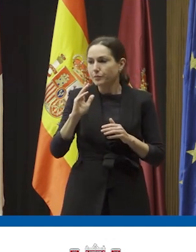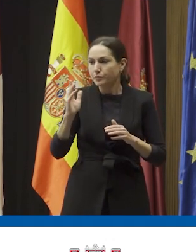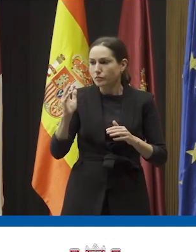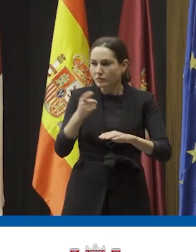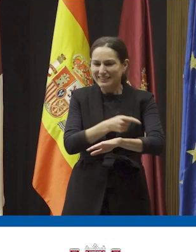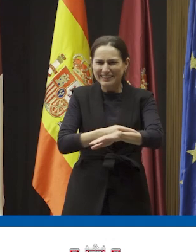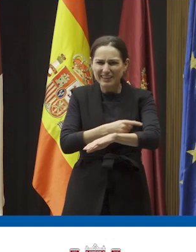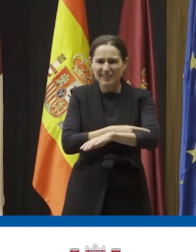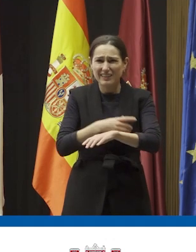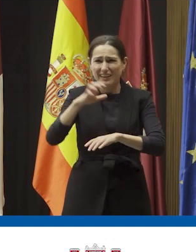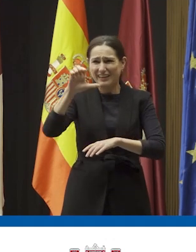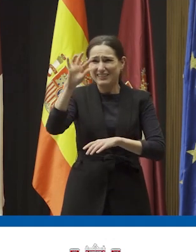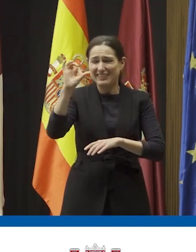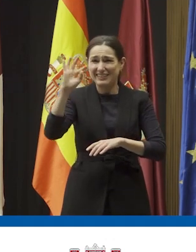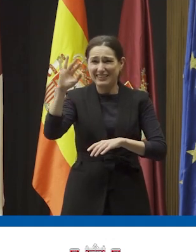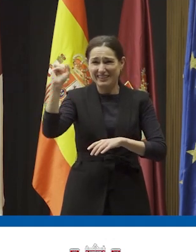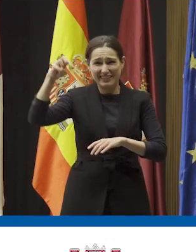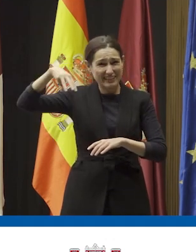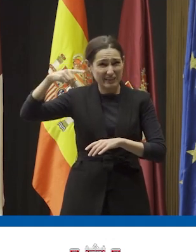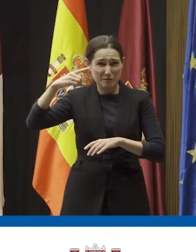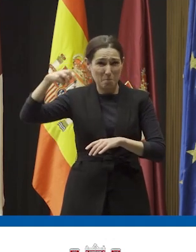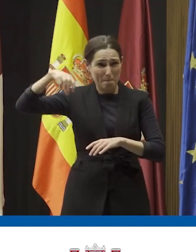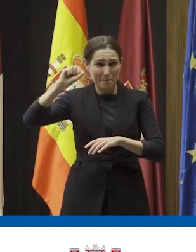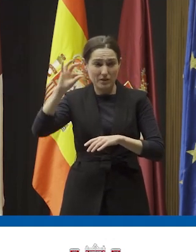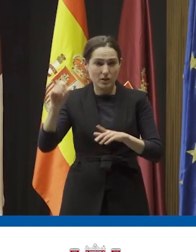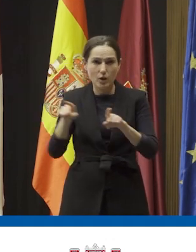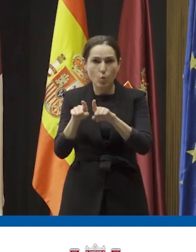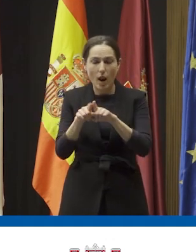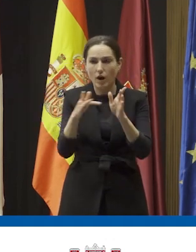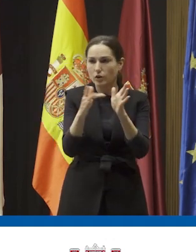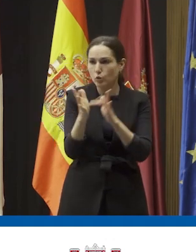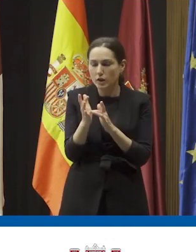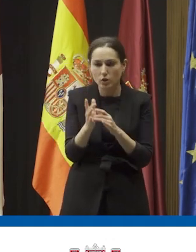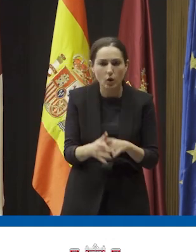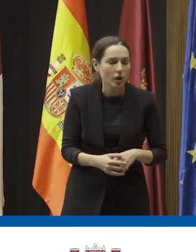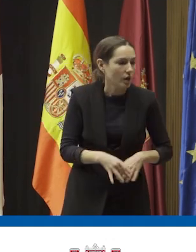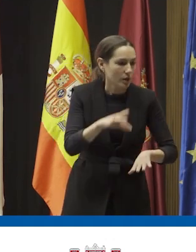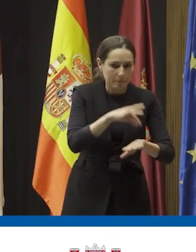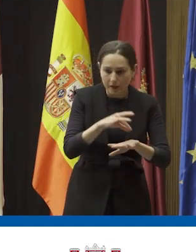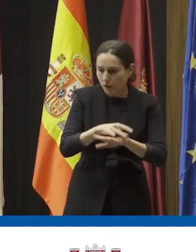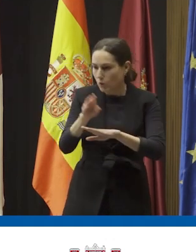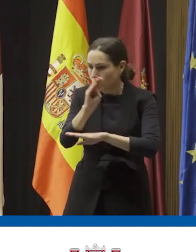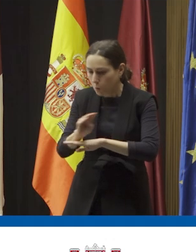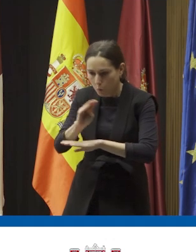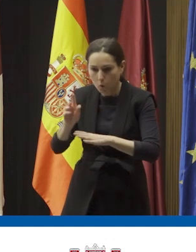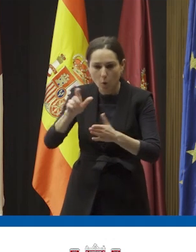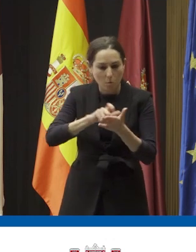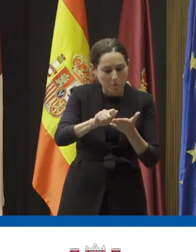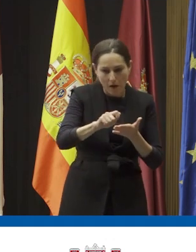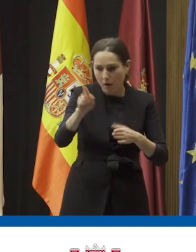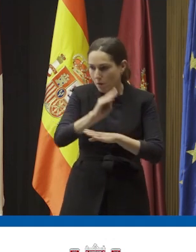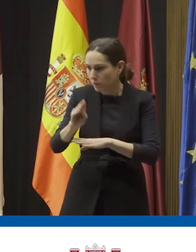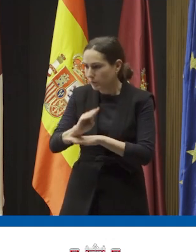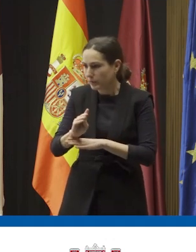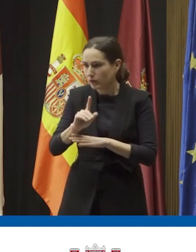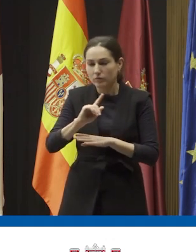tuvo Jesucristo. Y no había forma de que se curara. Médicos, pomadas, emplastos, historias, nada. Nada, porque ella por